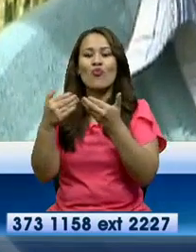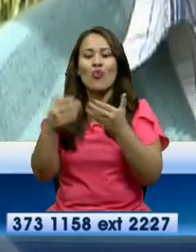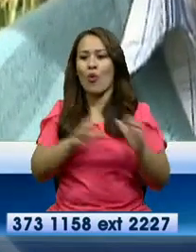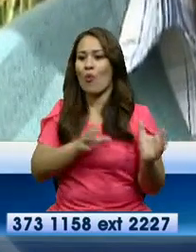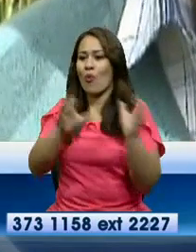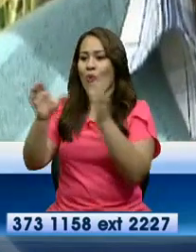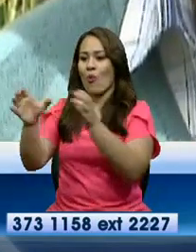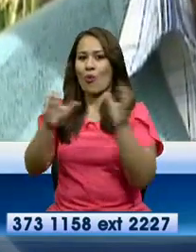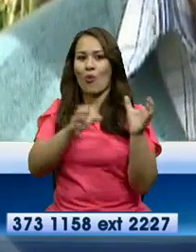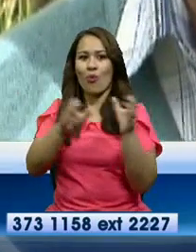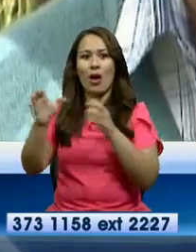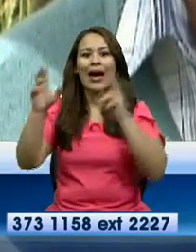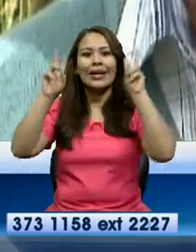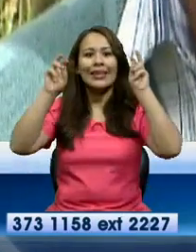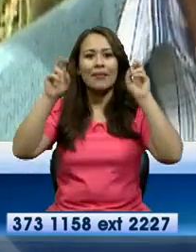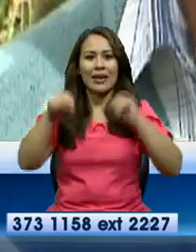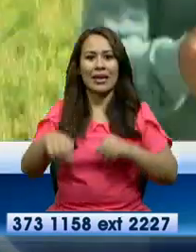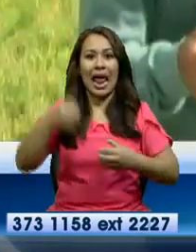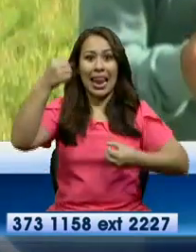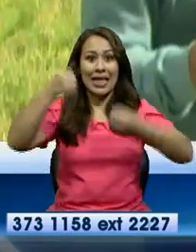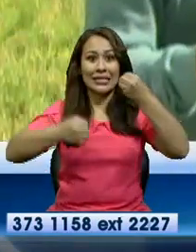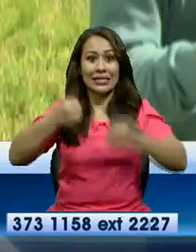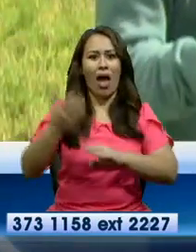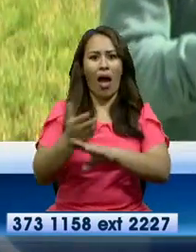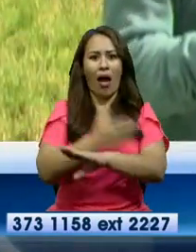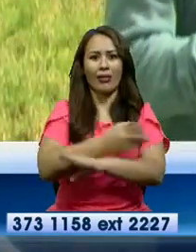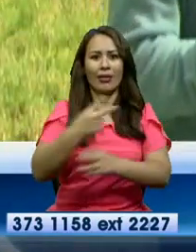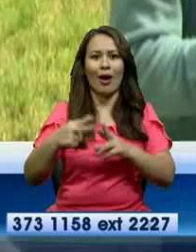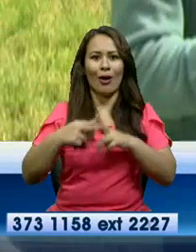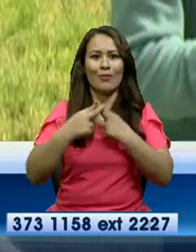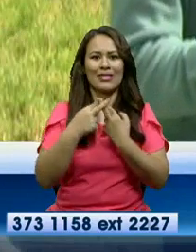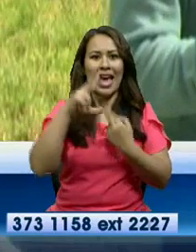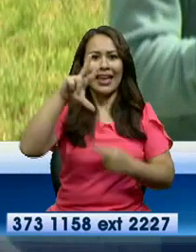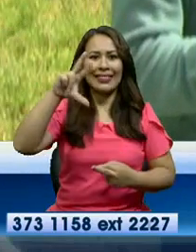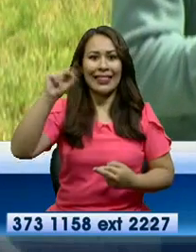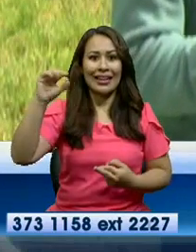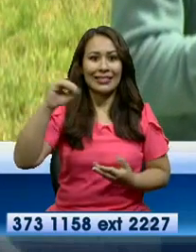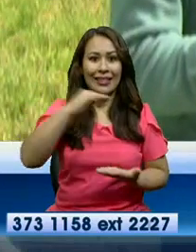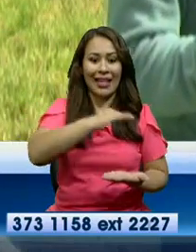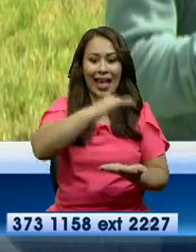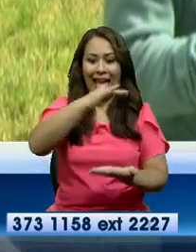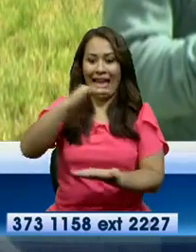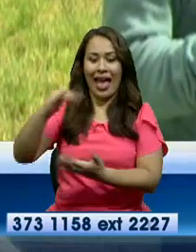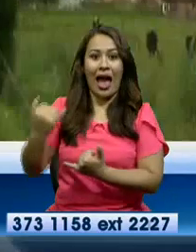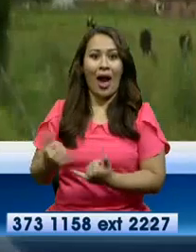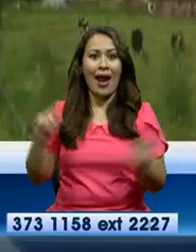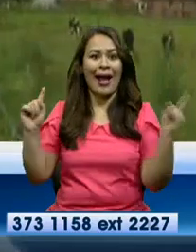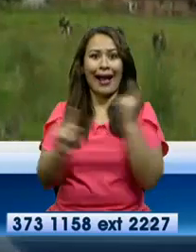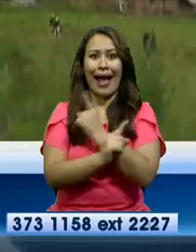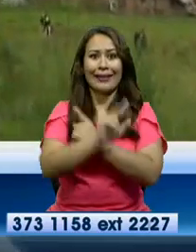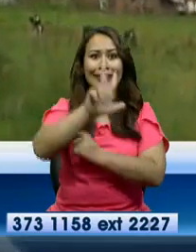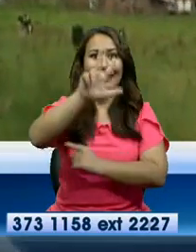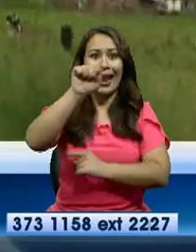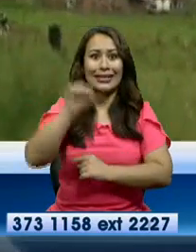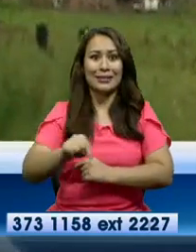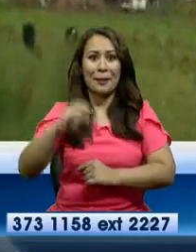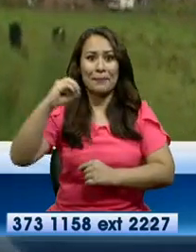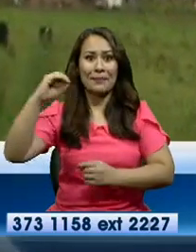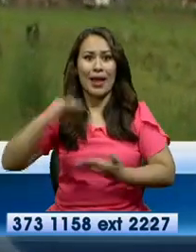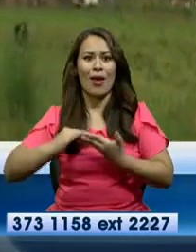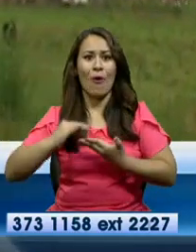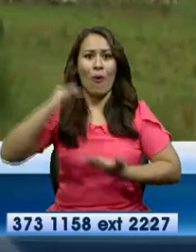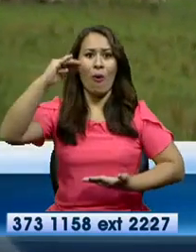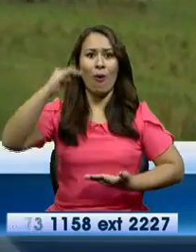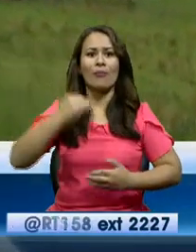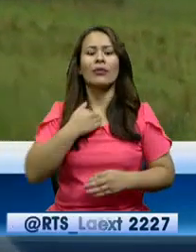comenzamos recepcionando 300 litros, de ahí ahora que lo mantenemos, ya estamos creo que en 3.500 litros. Cuéntenos un poco de la producción, de cómo